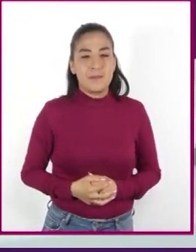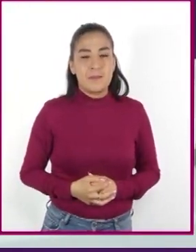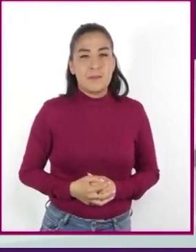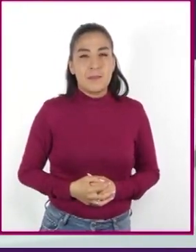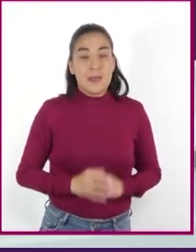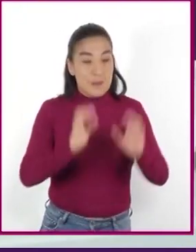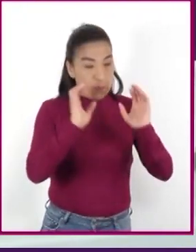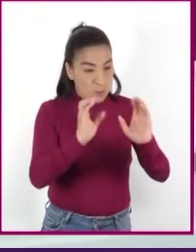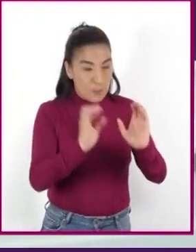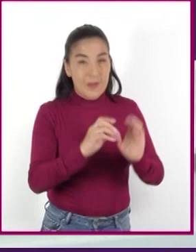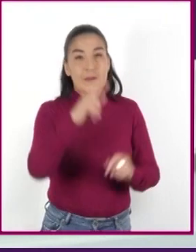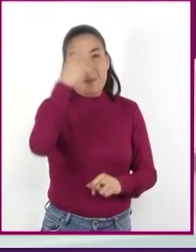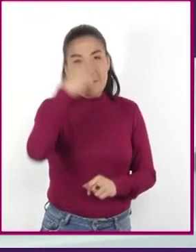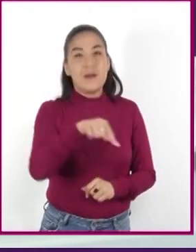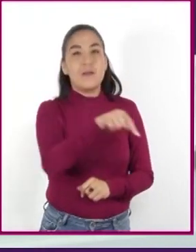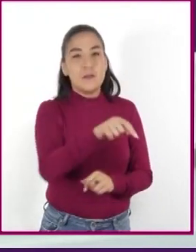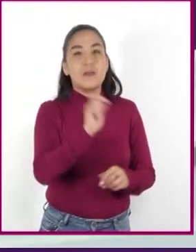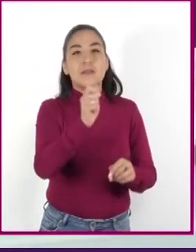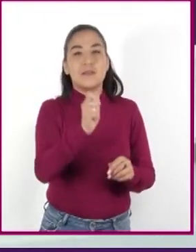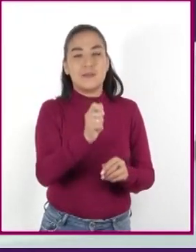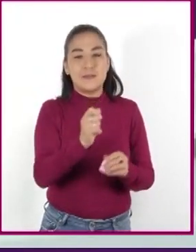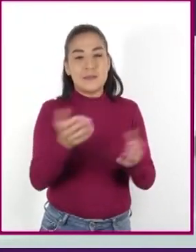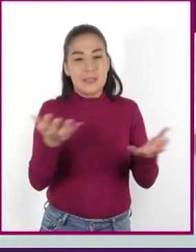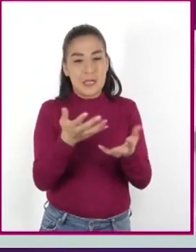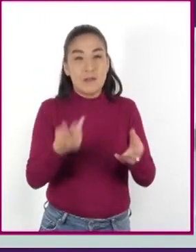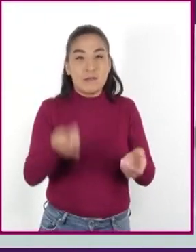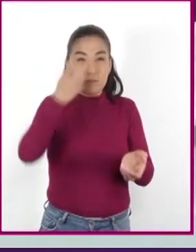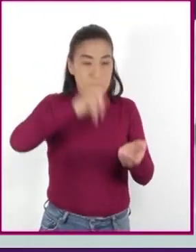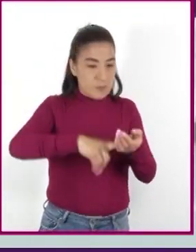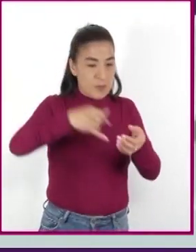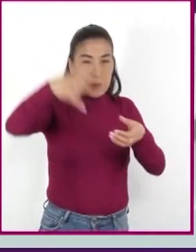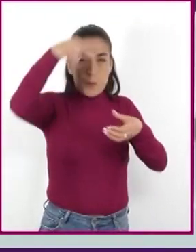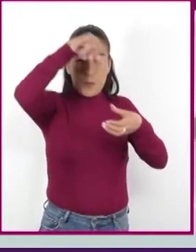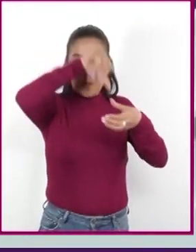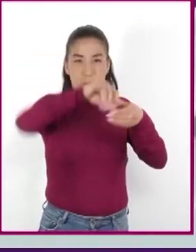Con cuidado para que quede todo adentro.